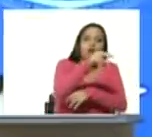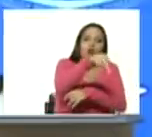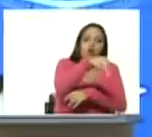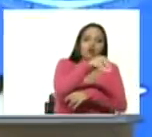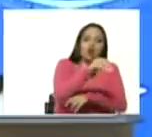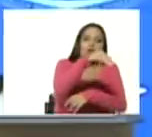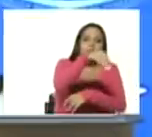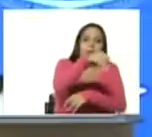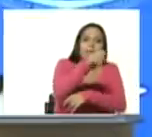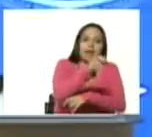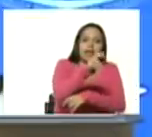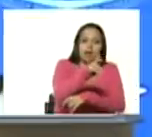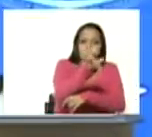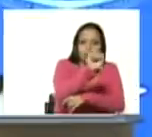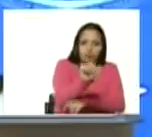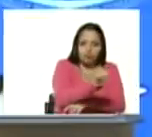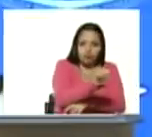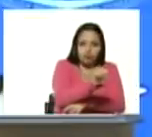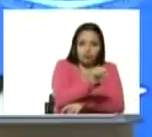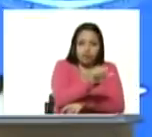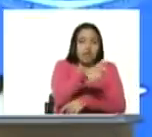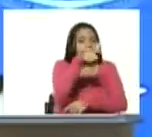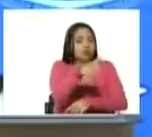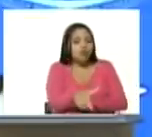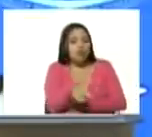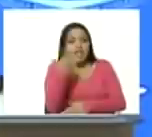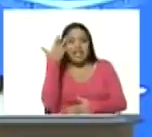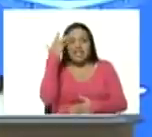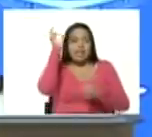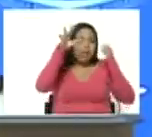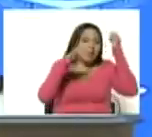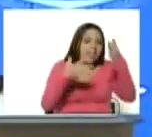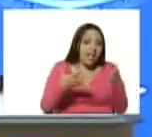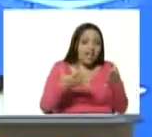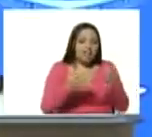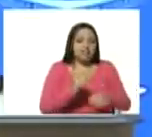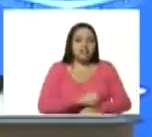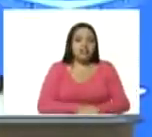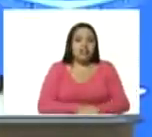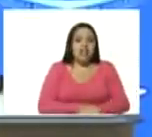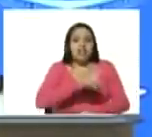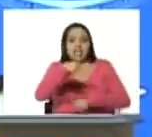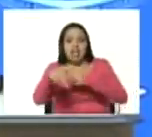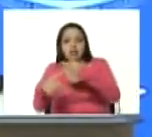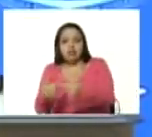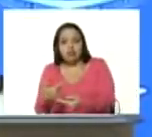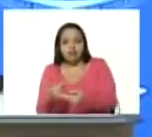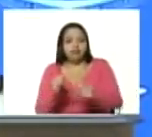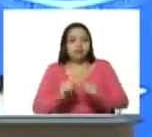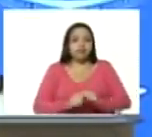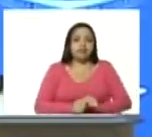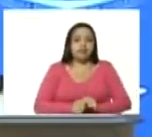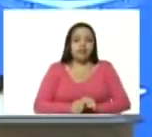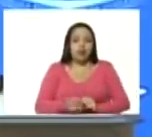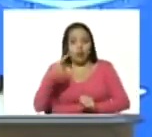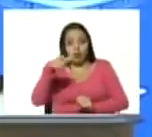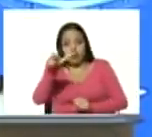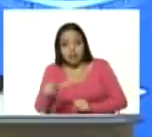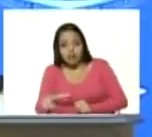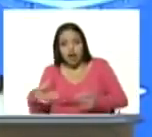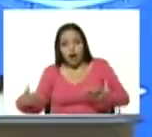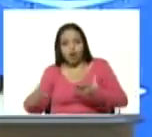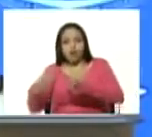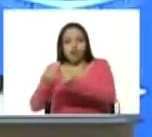de Hernández, el procurador de Narnia, pues Duque se apropia junto con sus